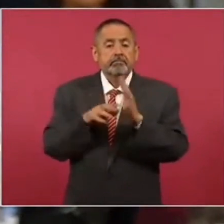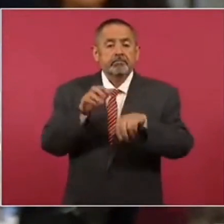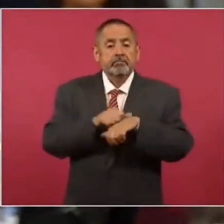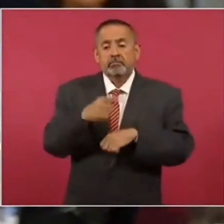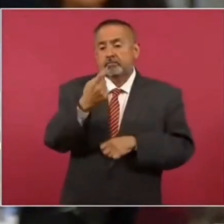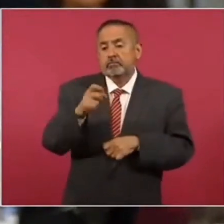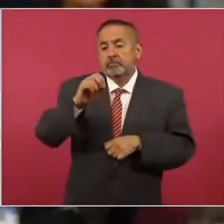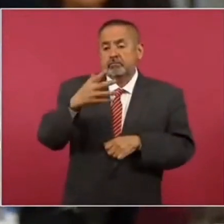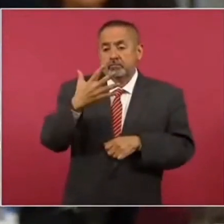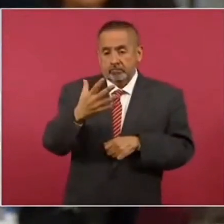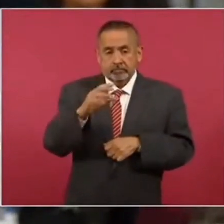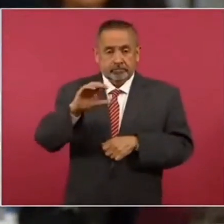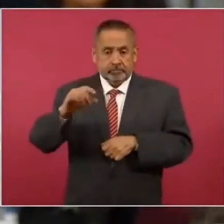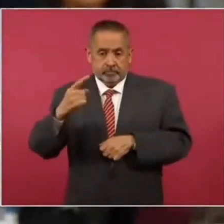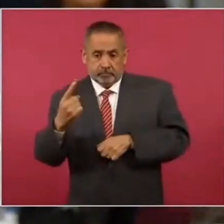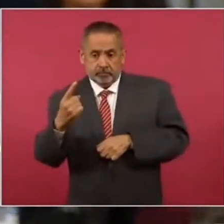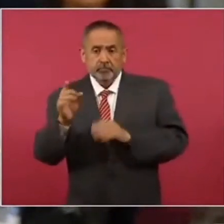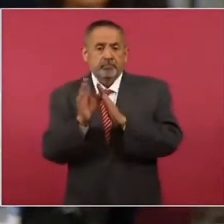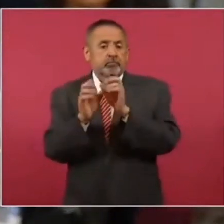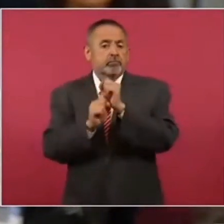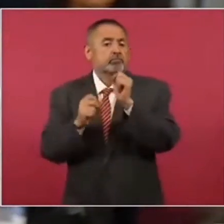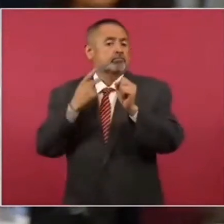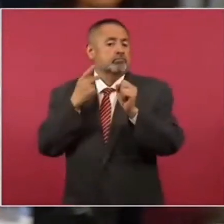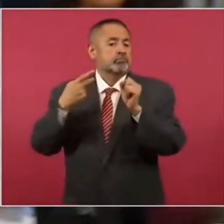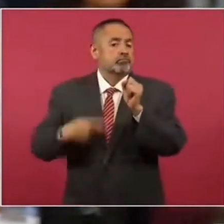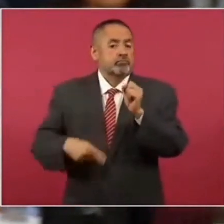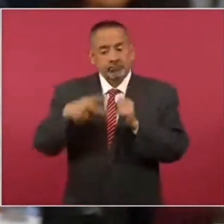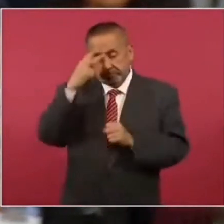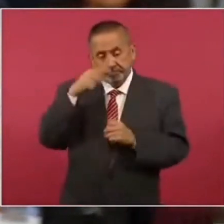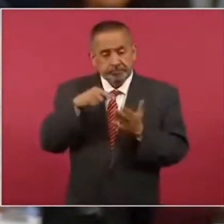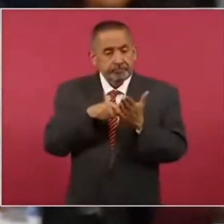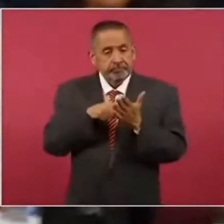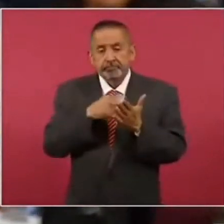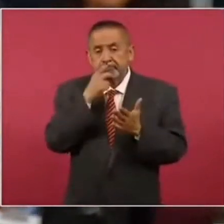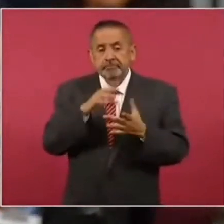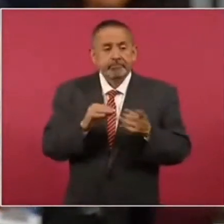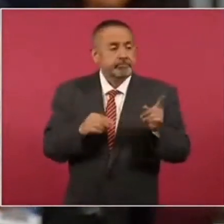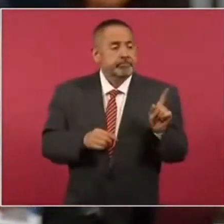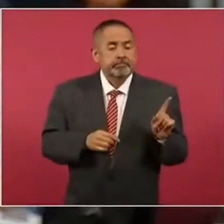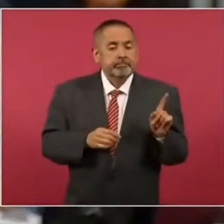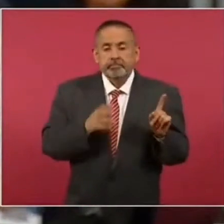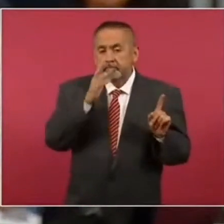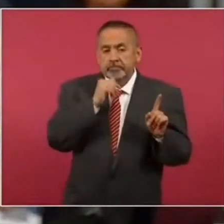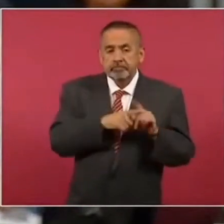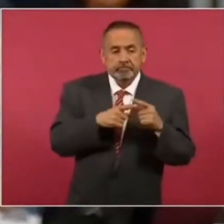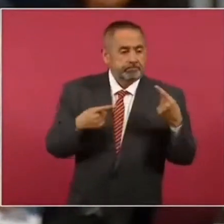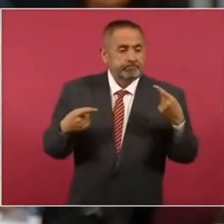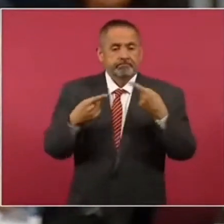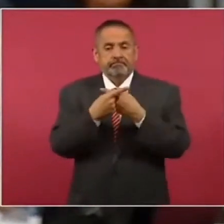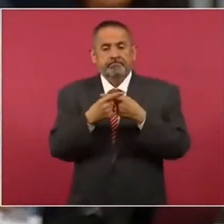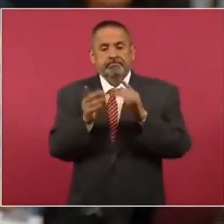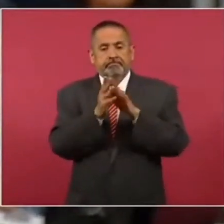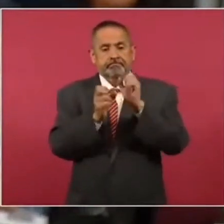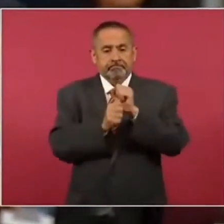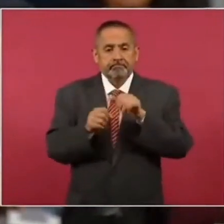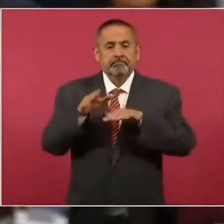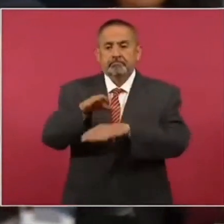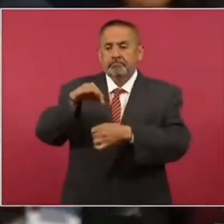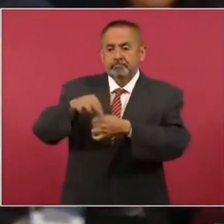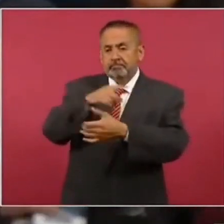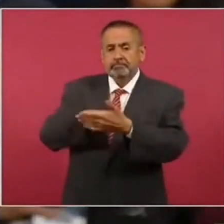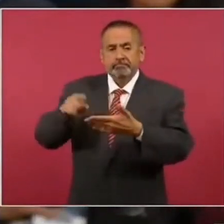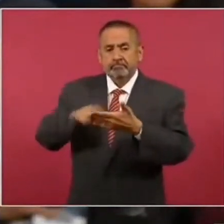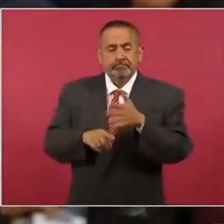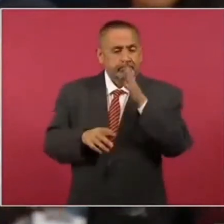105, fracción 1 de la Constitución Política de los Estados Unidos Mexicanos señala que no puede haber una controversia constitucional en materia electoral,